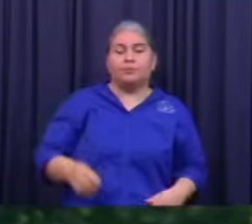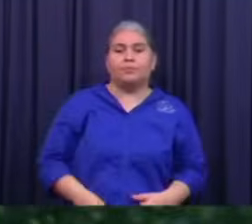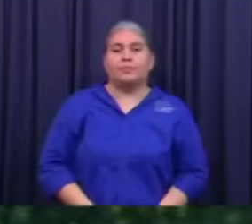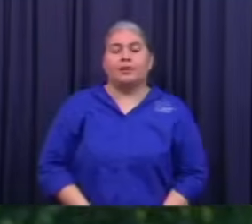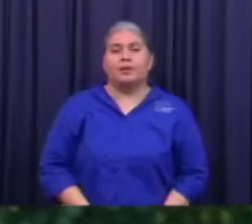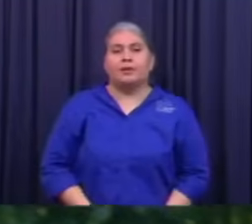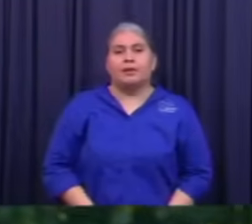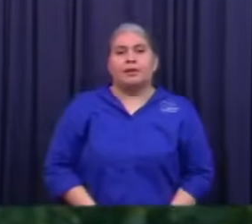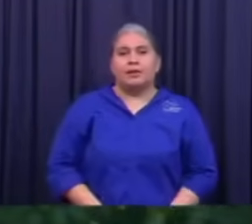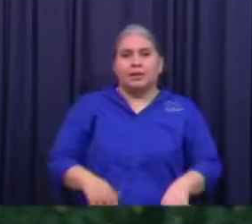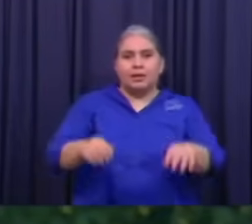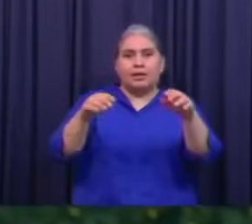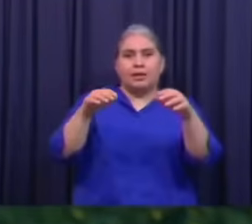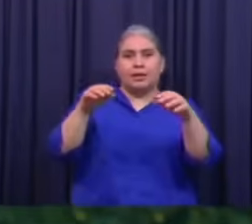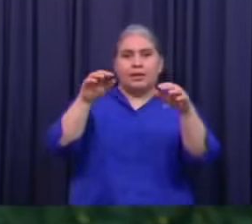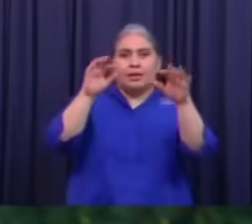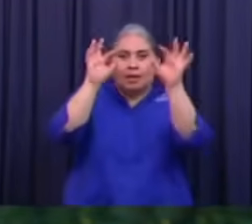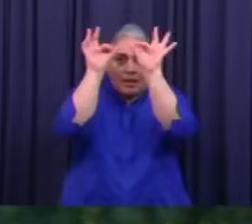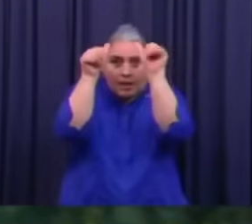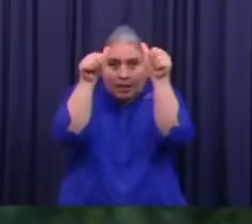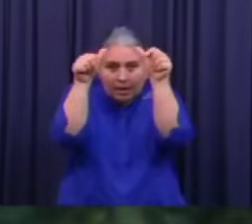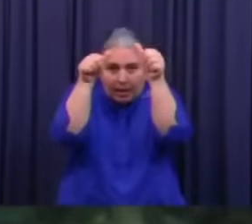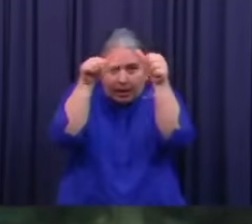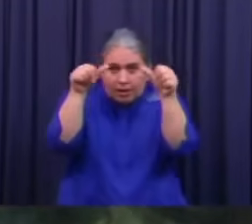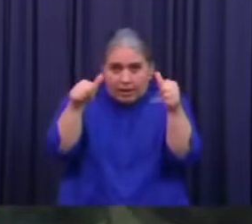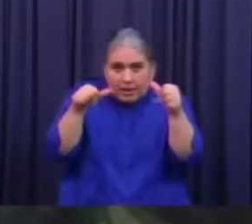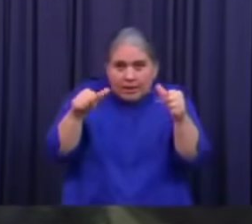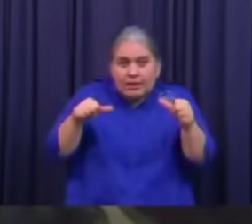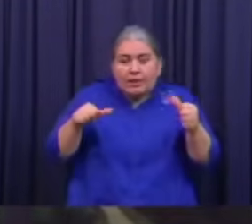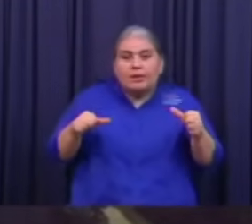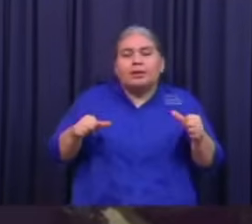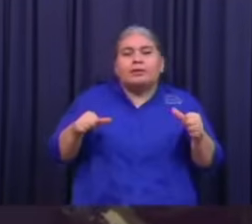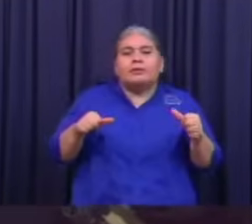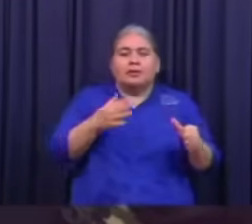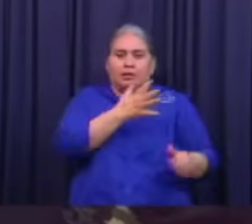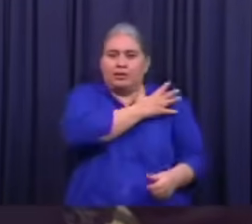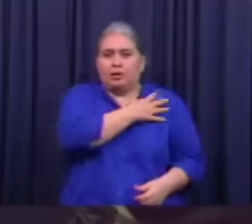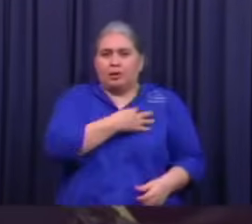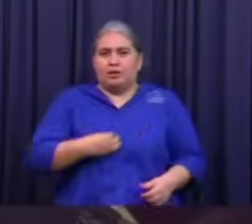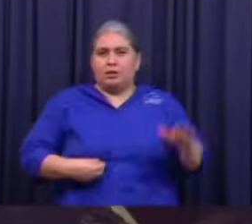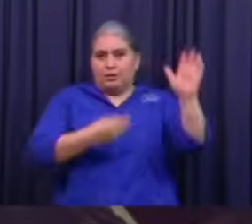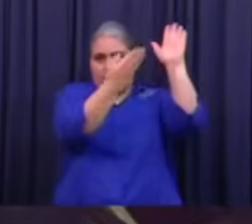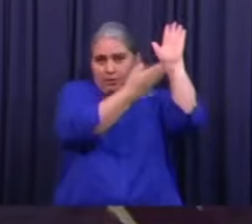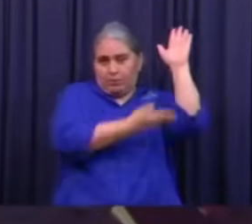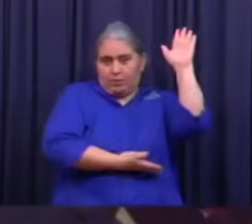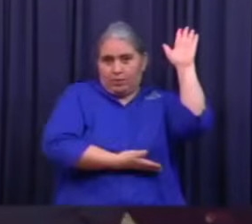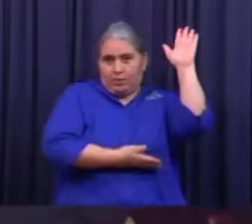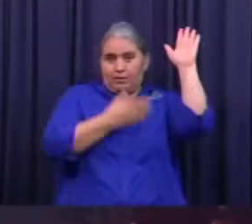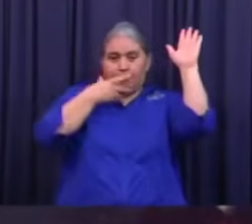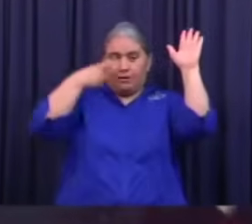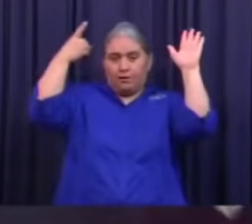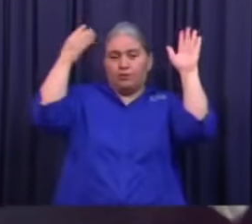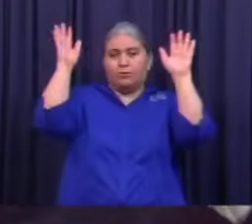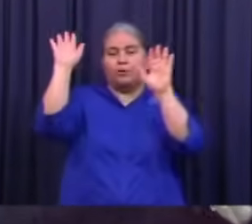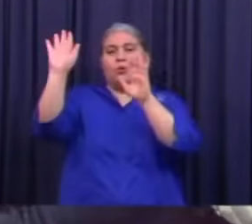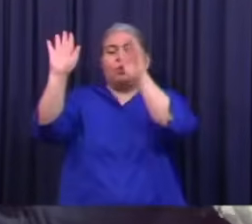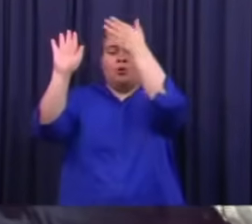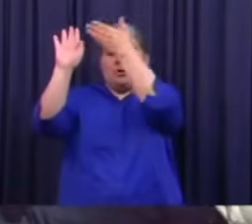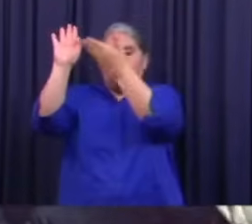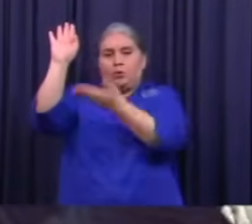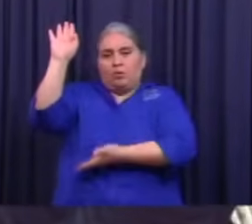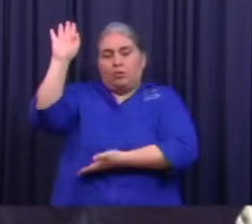detectar De dónde procede esa tristeza para quitarla ahora si lo que estás triste es